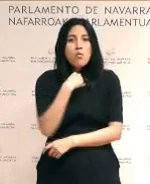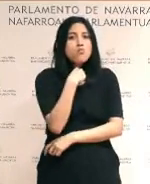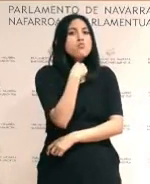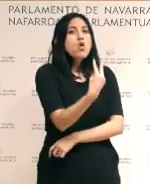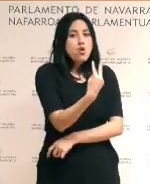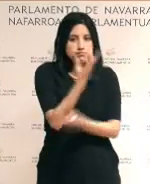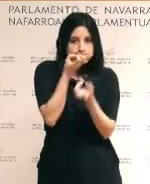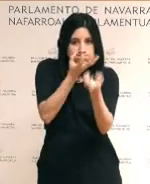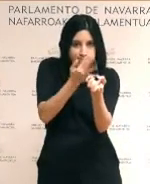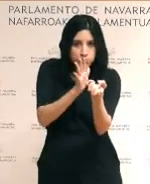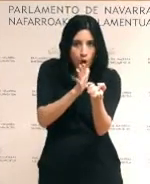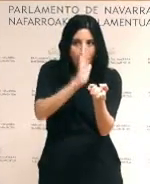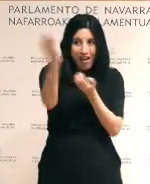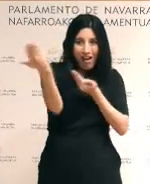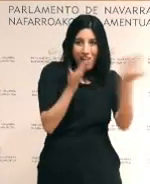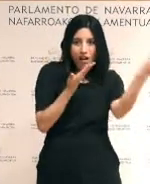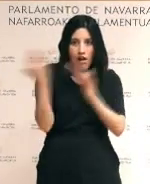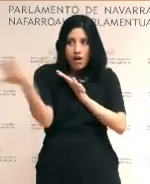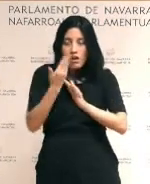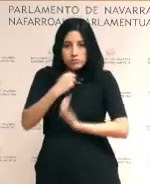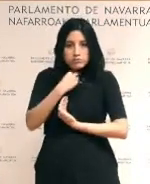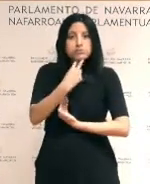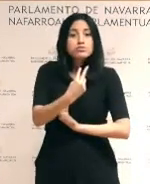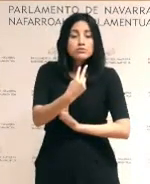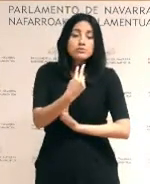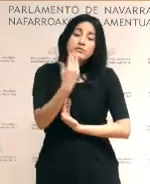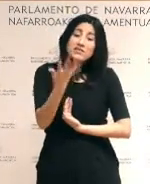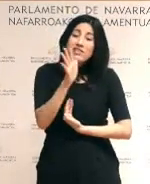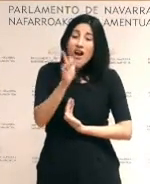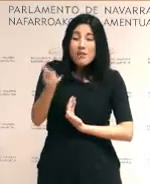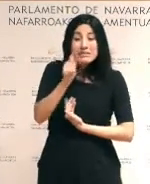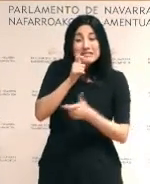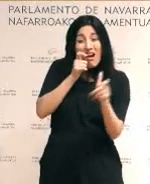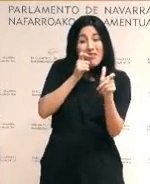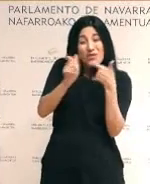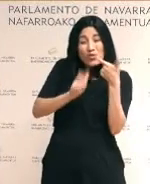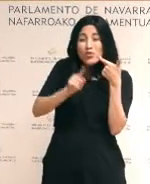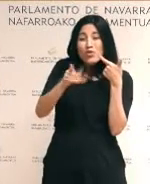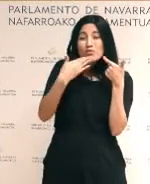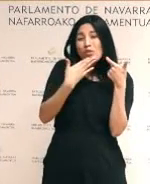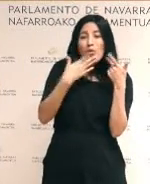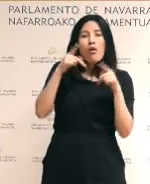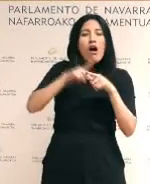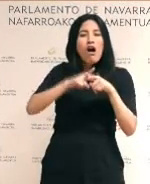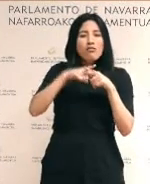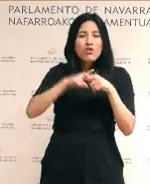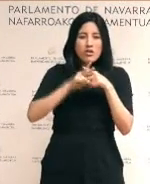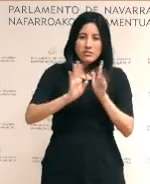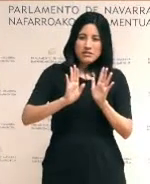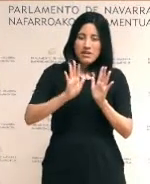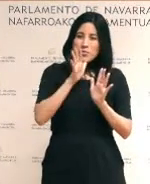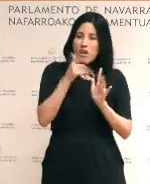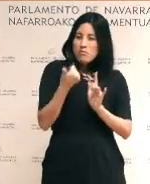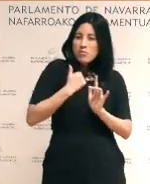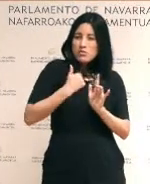defenderse de los ataques. E igual de lamentable y triste que este asunto se use como arma arrojadiza. Utilizar por motivos políticos y